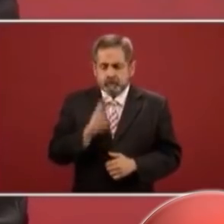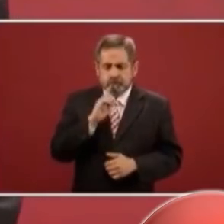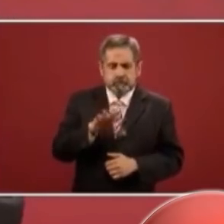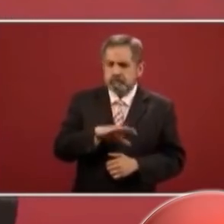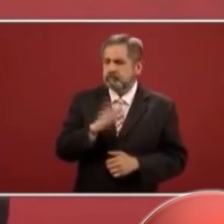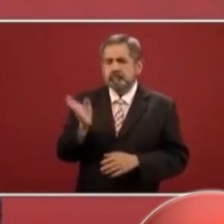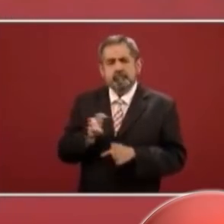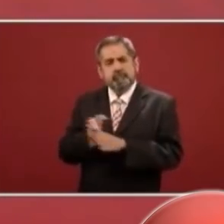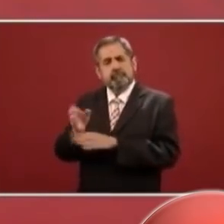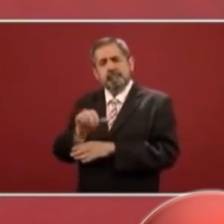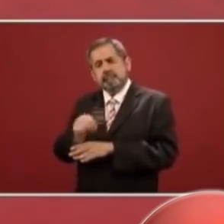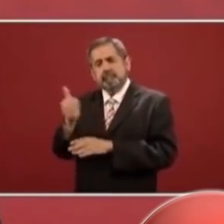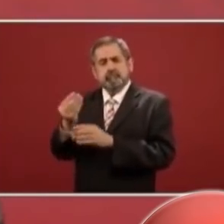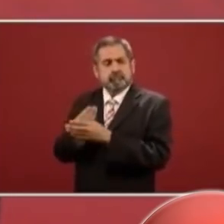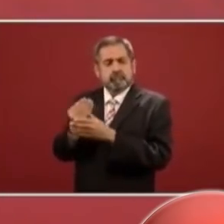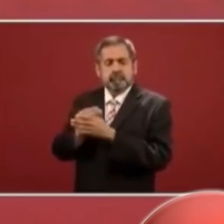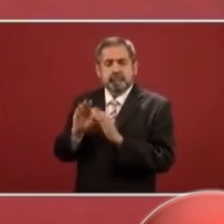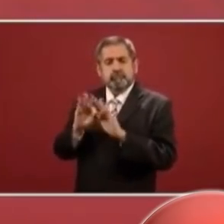otros